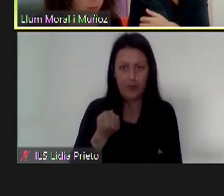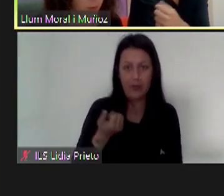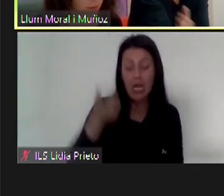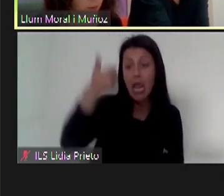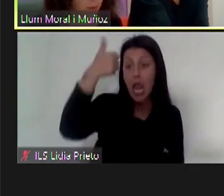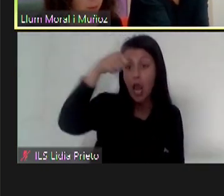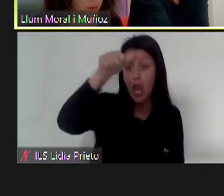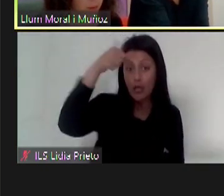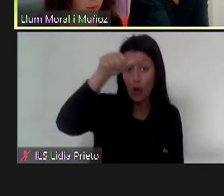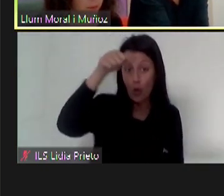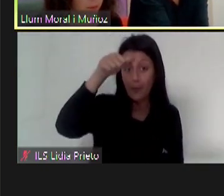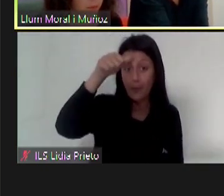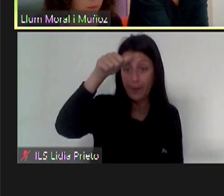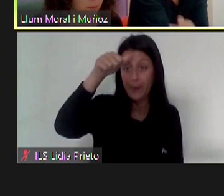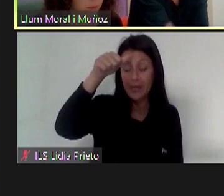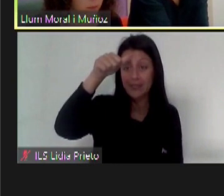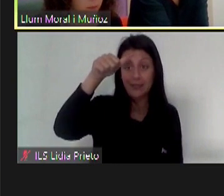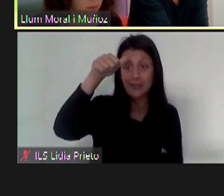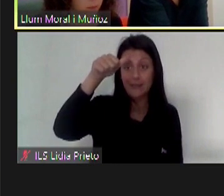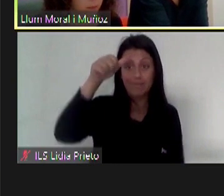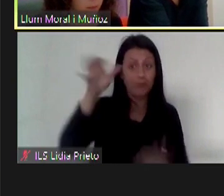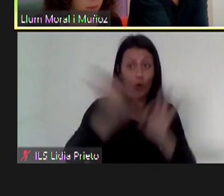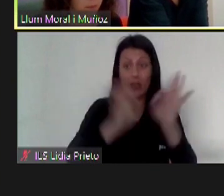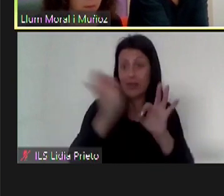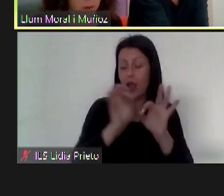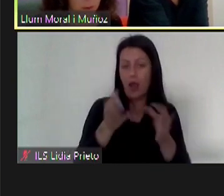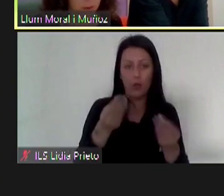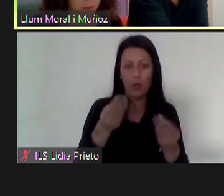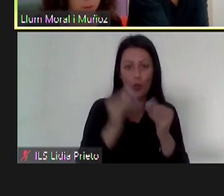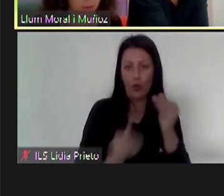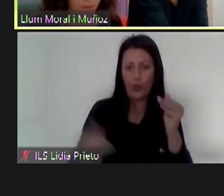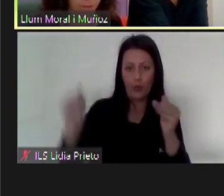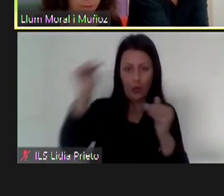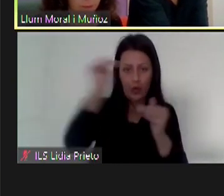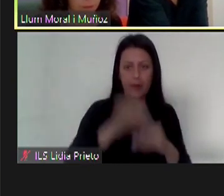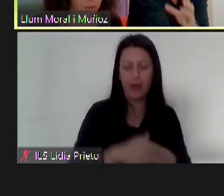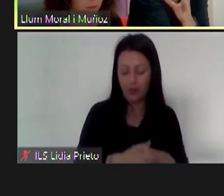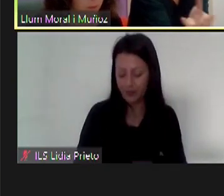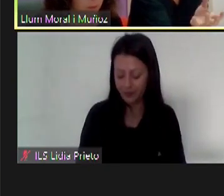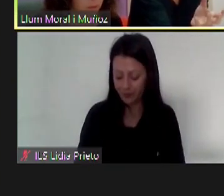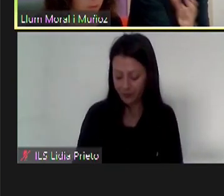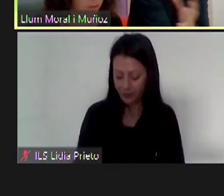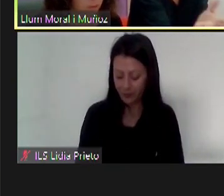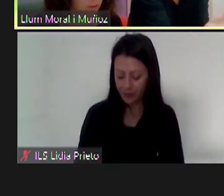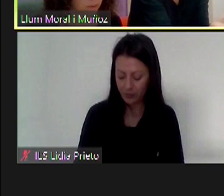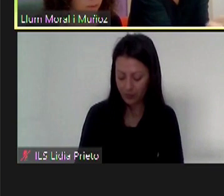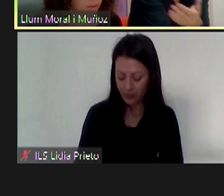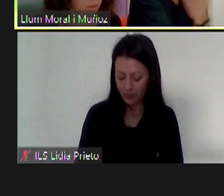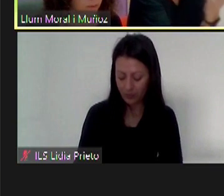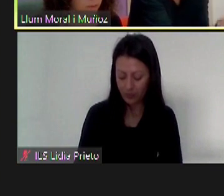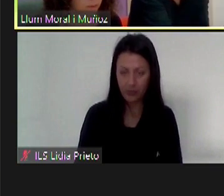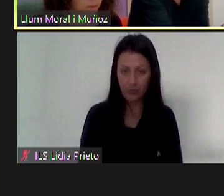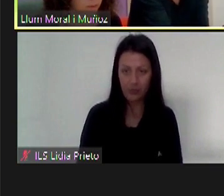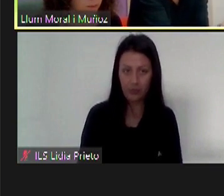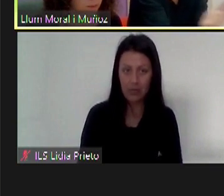general, luego en personas, hombres y mujeres, de 15 a 29 años. Y como dato, pues hemos